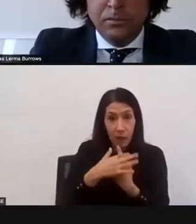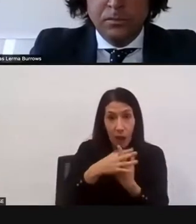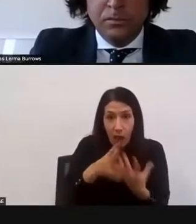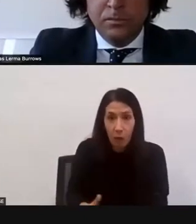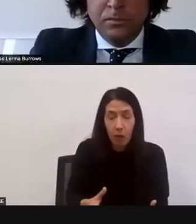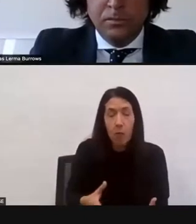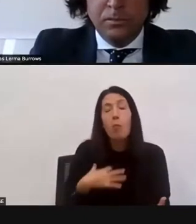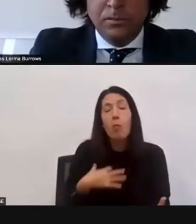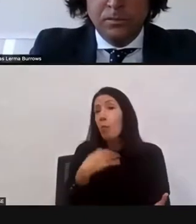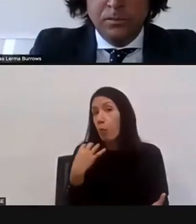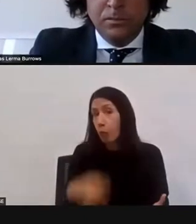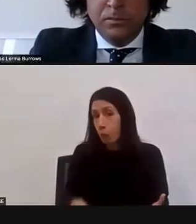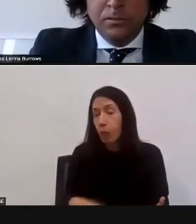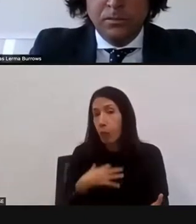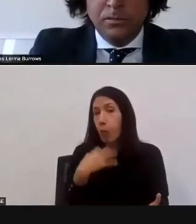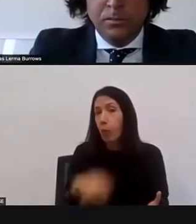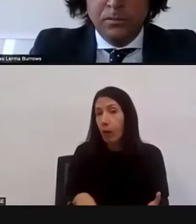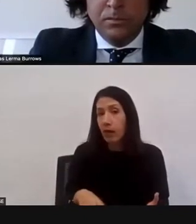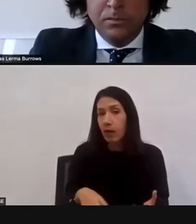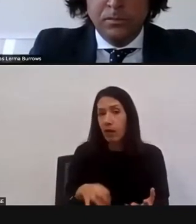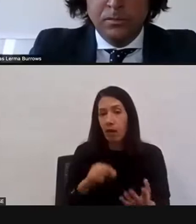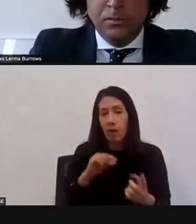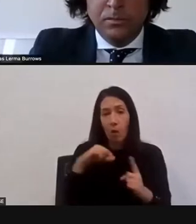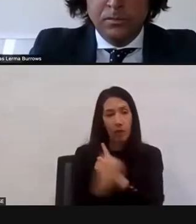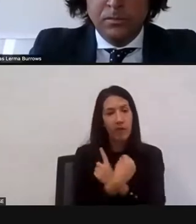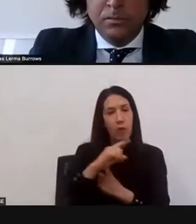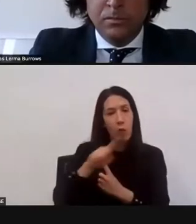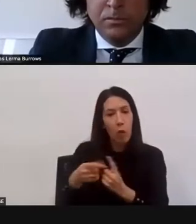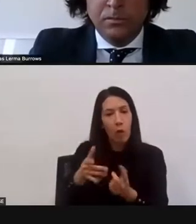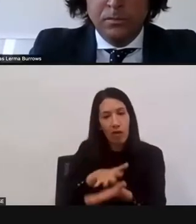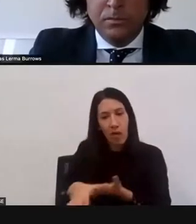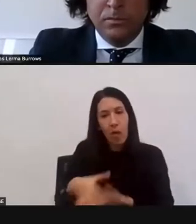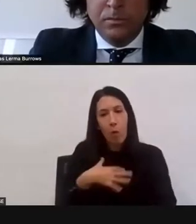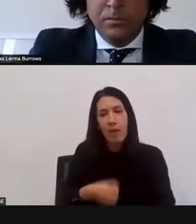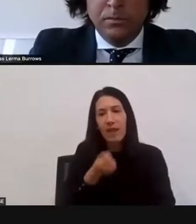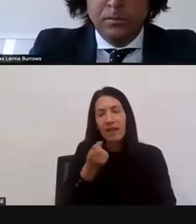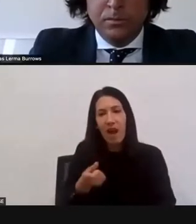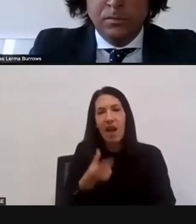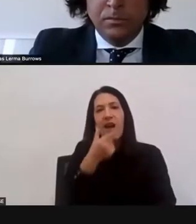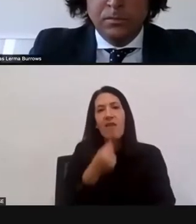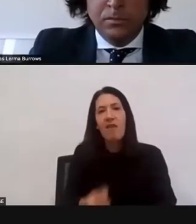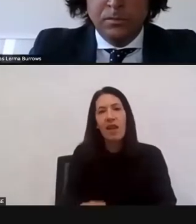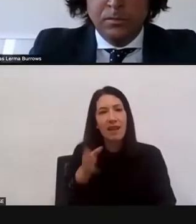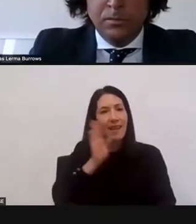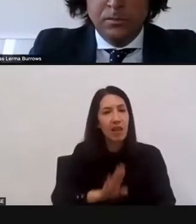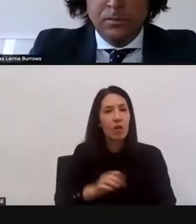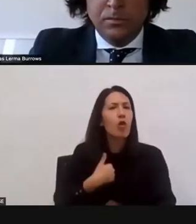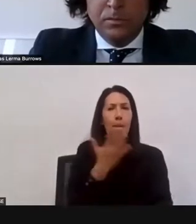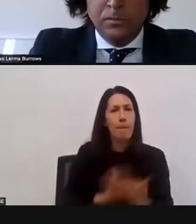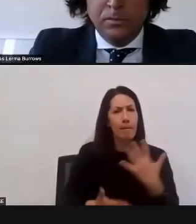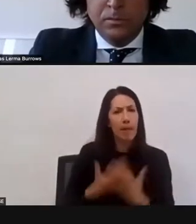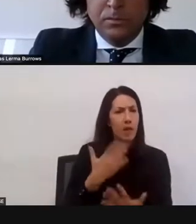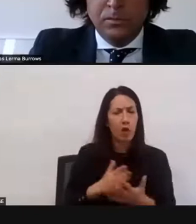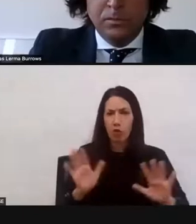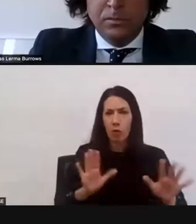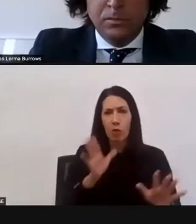puede haber un factor que luego incida en la comisión de delitos. No estoy mezclando una cosa con la otra porque, como muy bien señaló